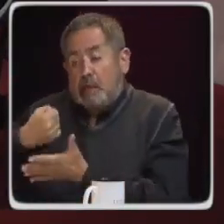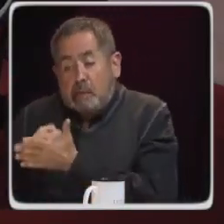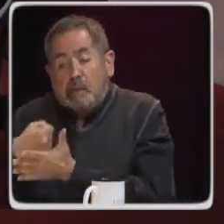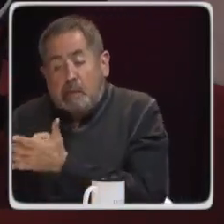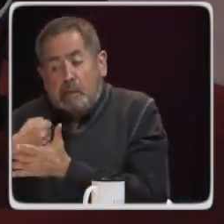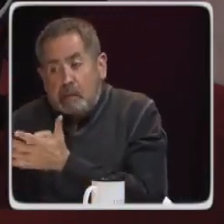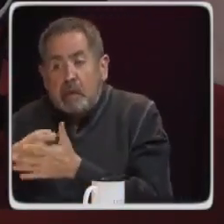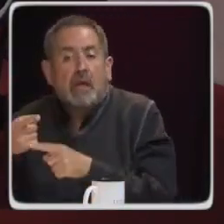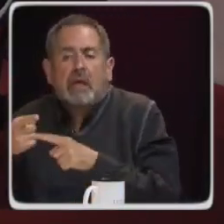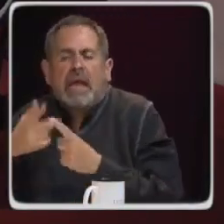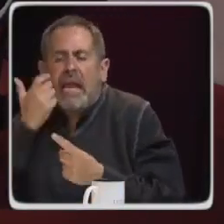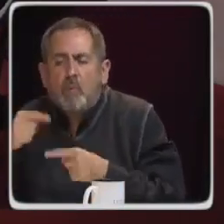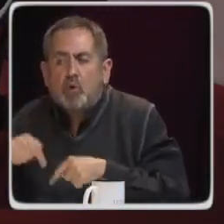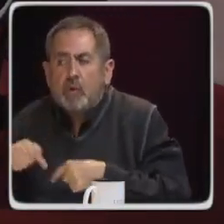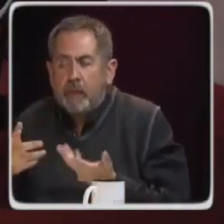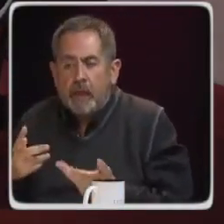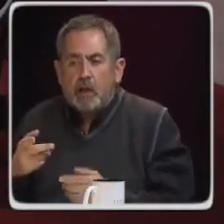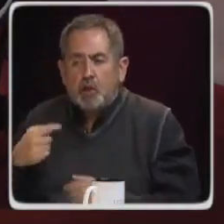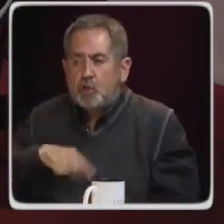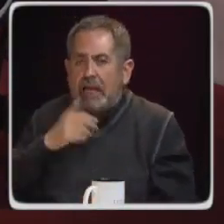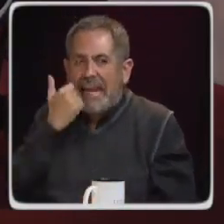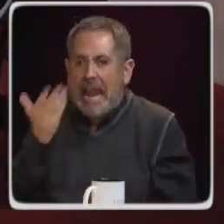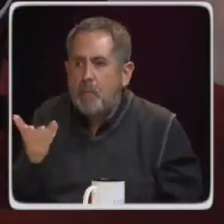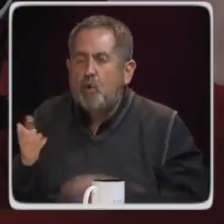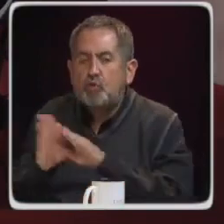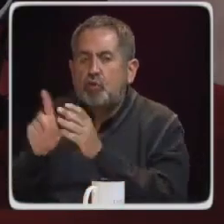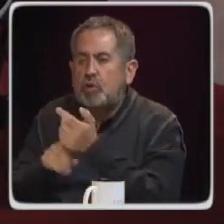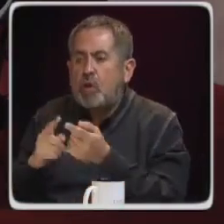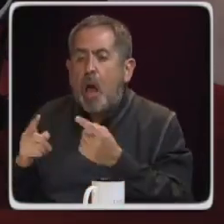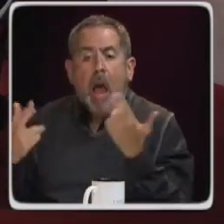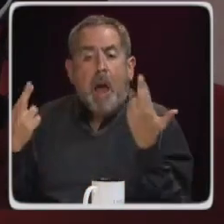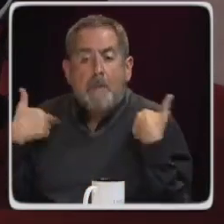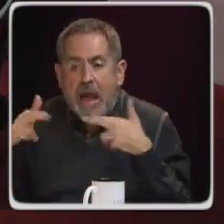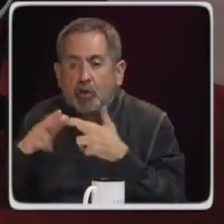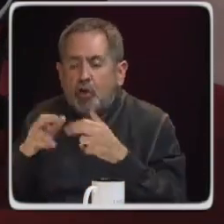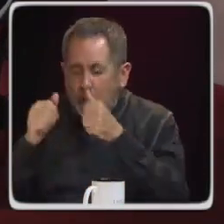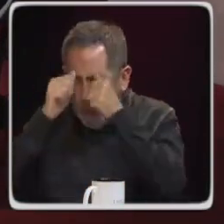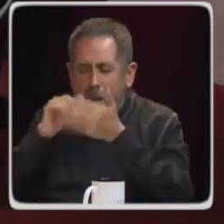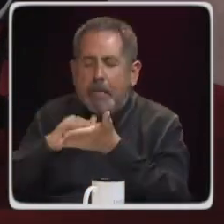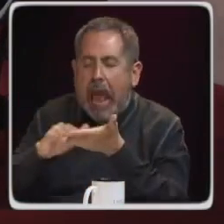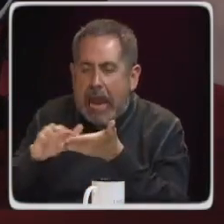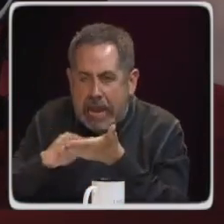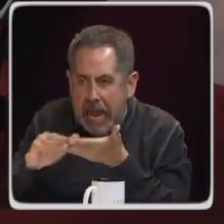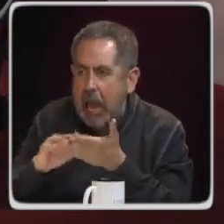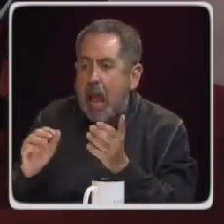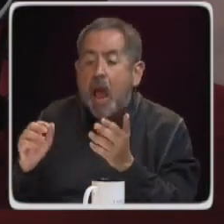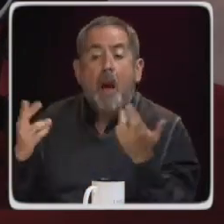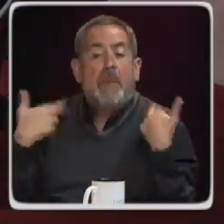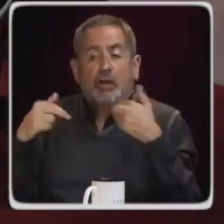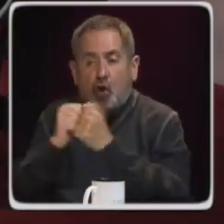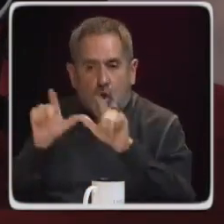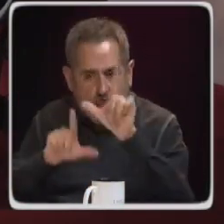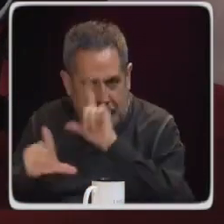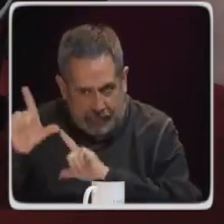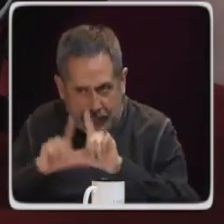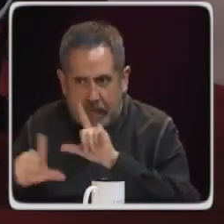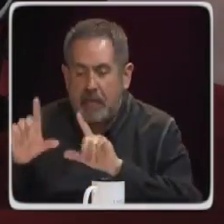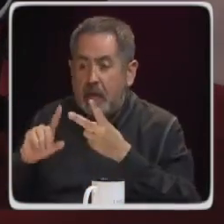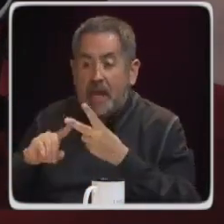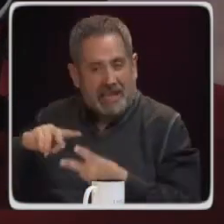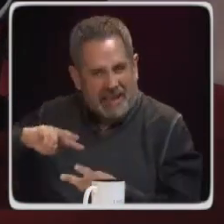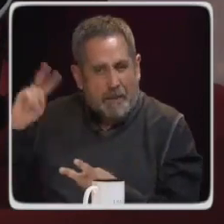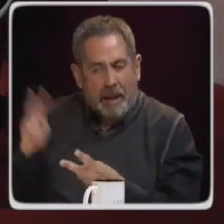tenemos 720 millones, que de todas maneras quedamos abajo de la inflación. O sea, todavía no llegamos equiparados a la inflación. Pero esto era para